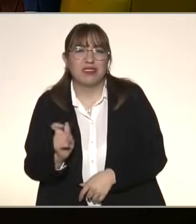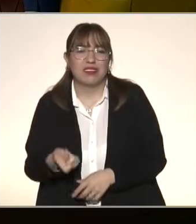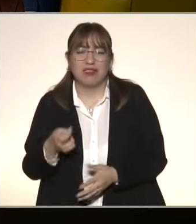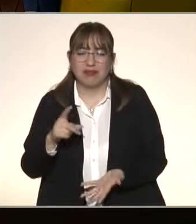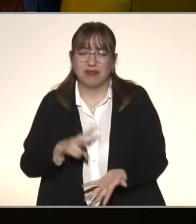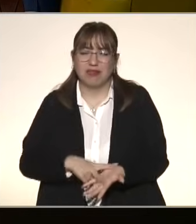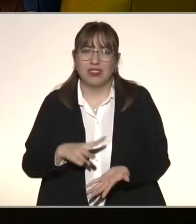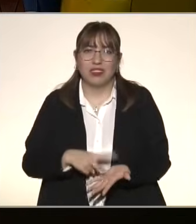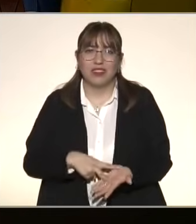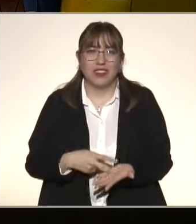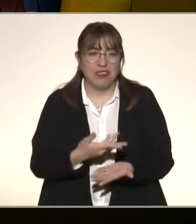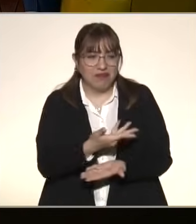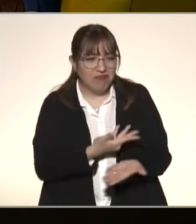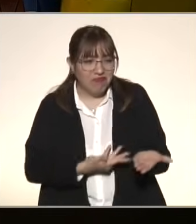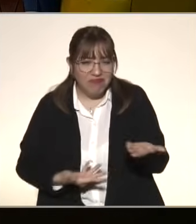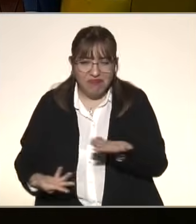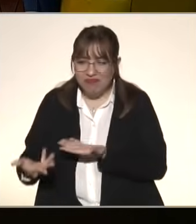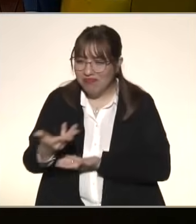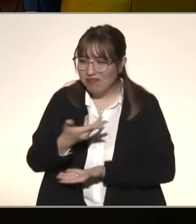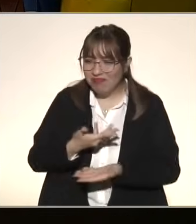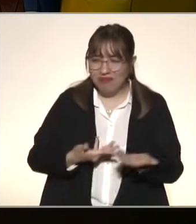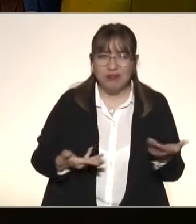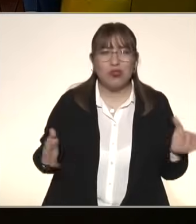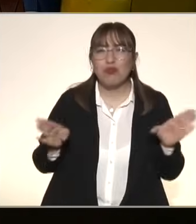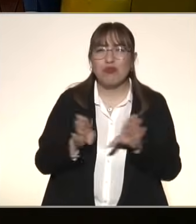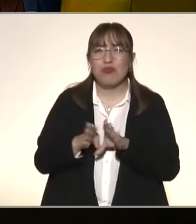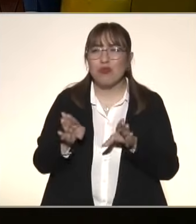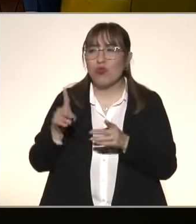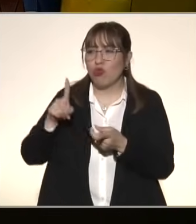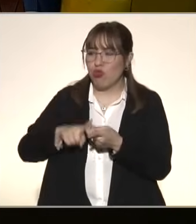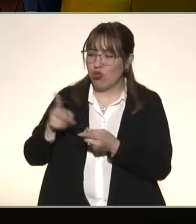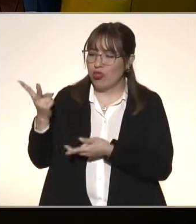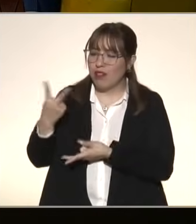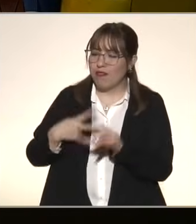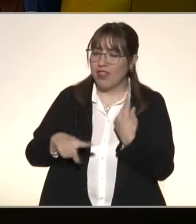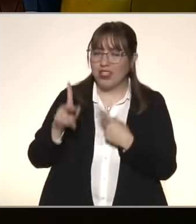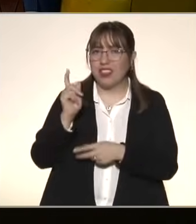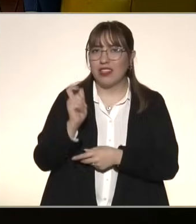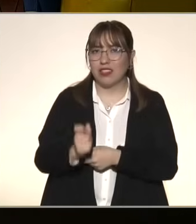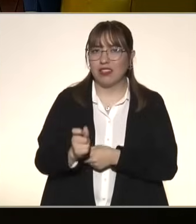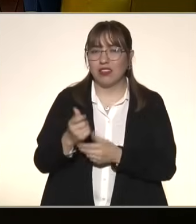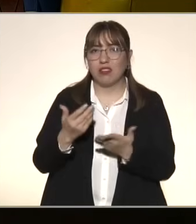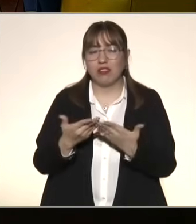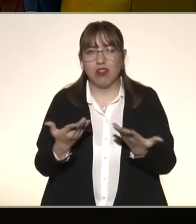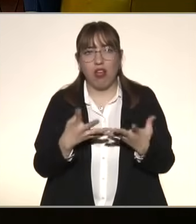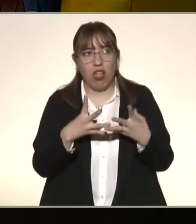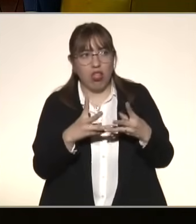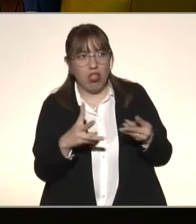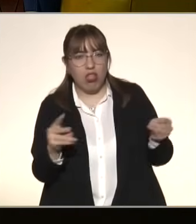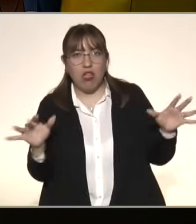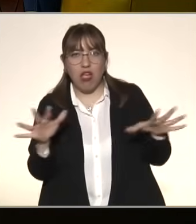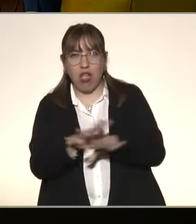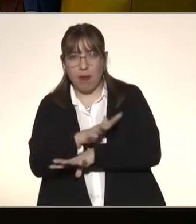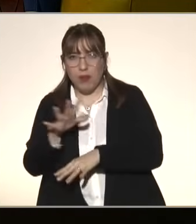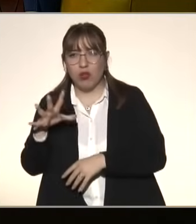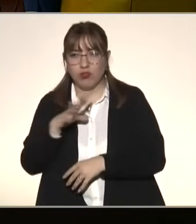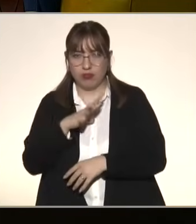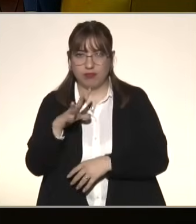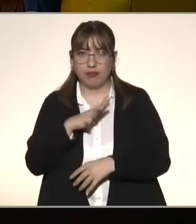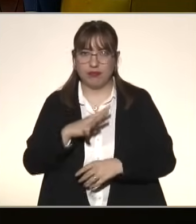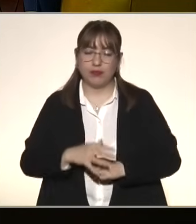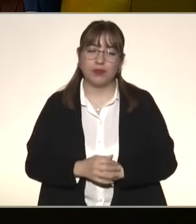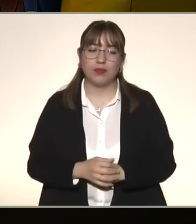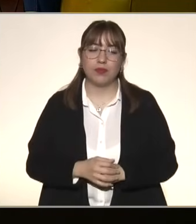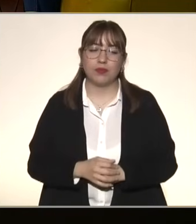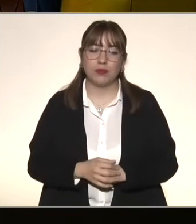intercambiar algunas cosas. ¿Por qué surgió? ¿De dónde surgió? ¿Qué significa? ¿Y cómo se ha desvirtuado, la verdad? Porque también se ha desvirtuado. Y una de